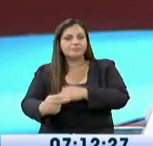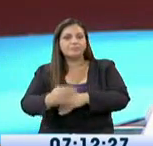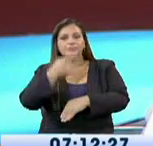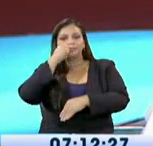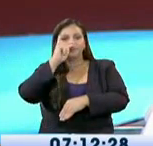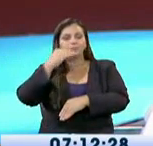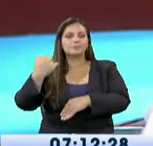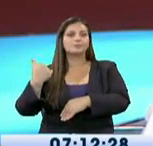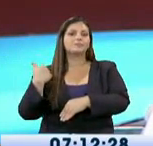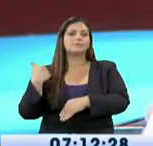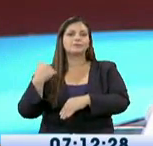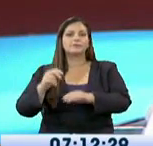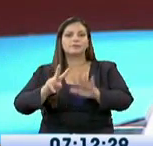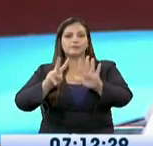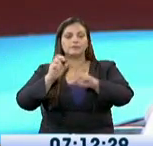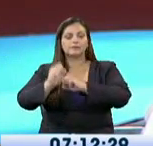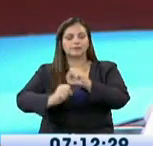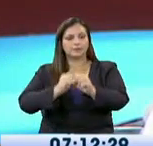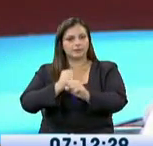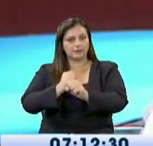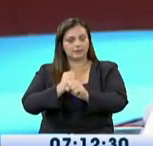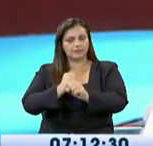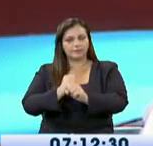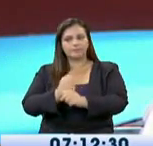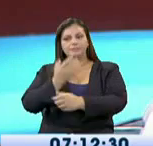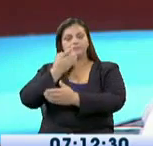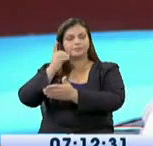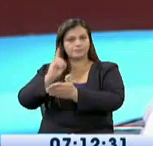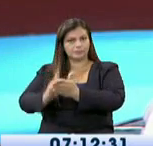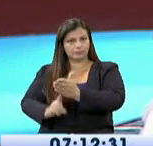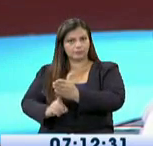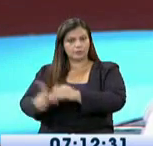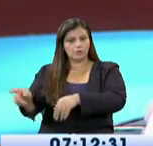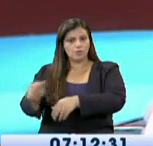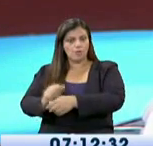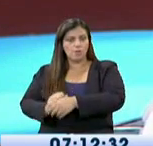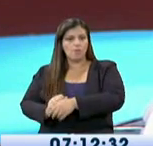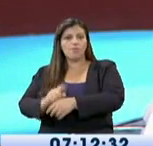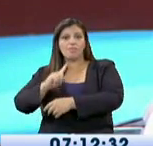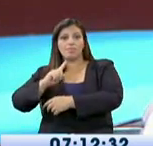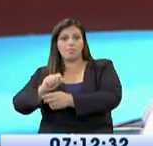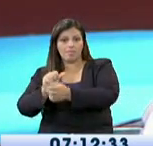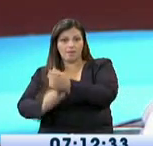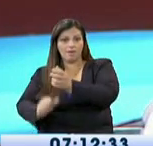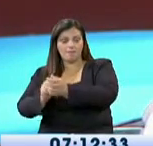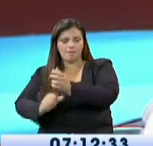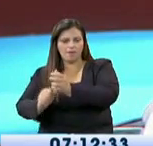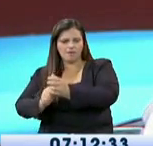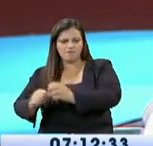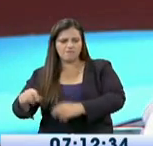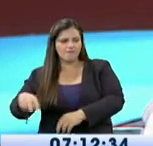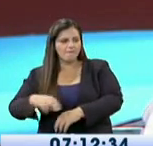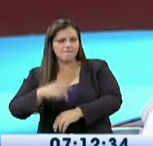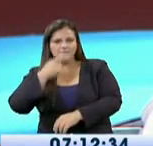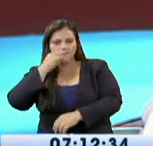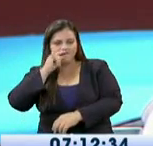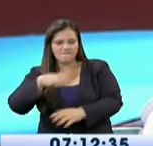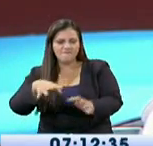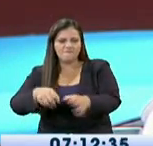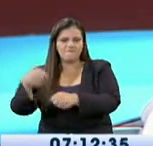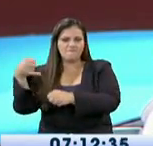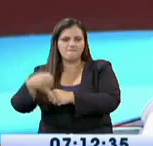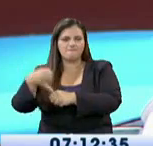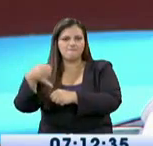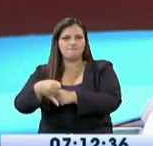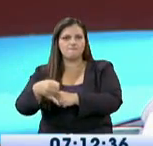fue violado por su tío. El hecho habría ocurrido pasada la medianoche del viernes, mientras que el